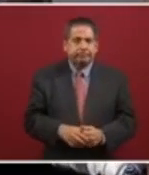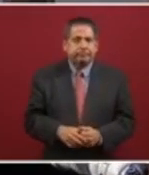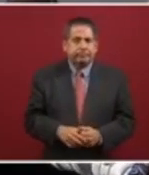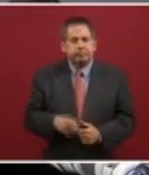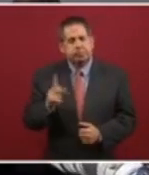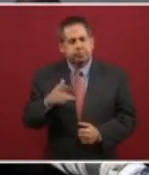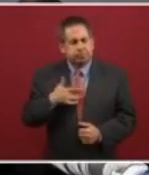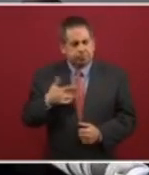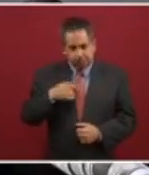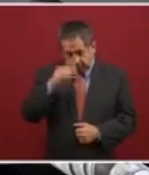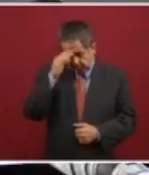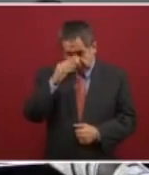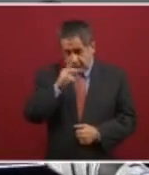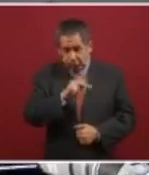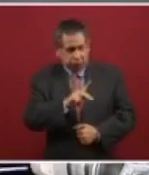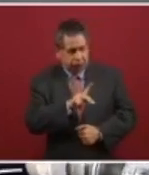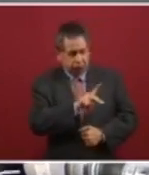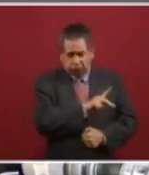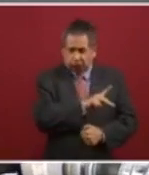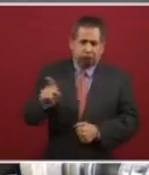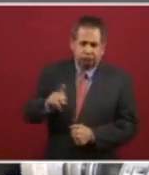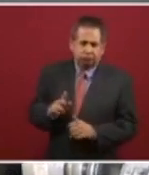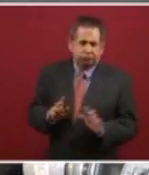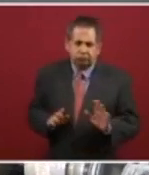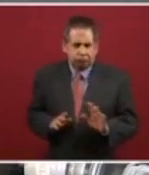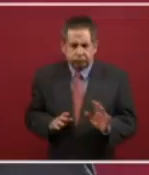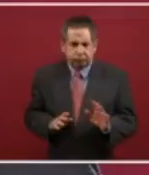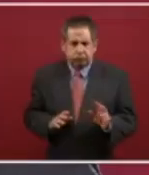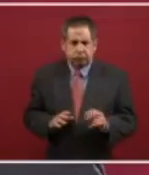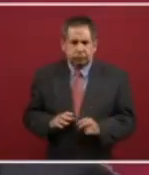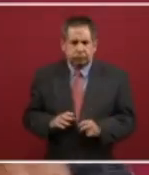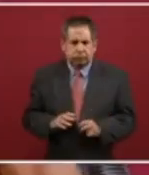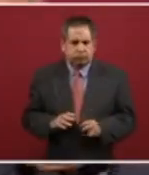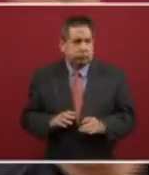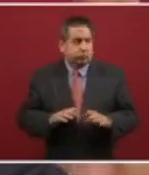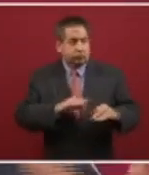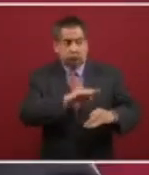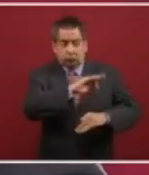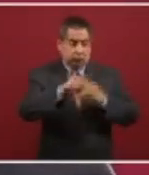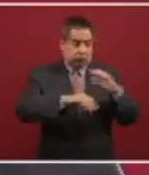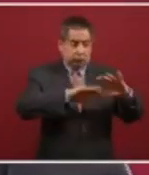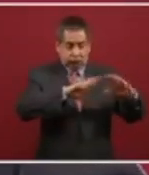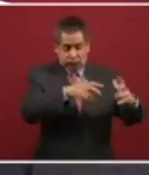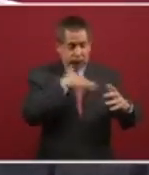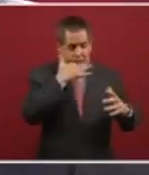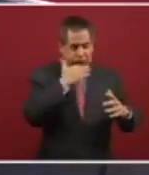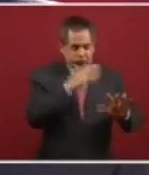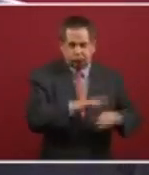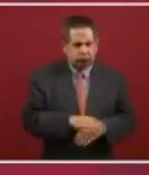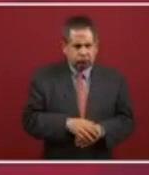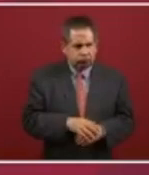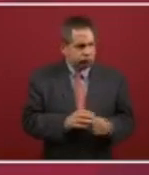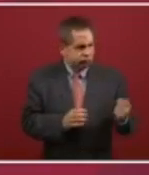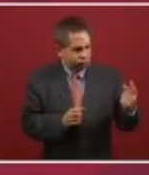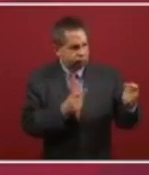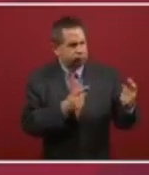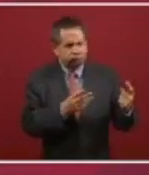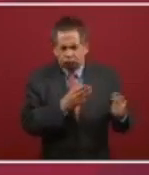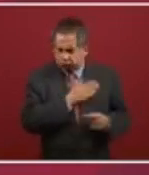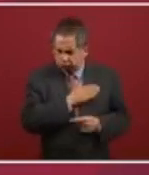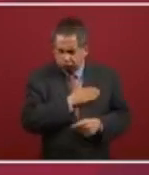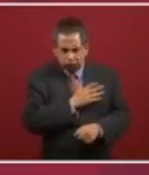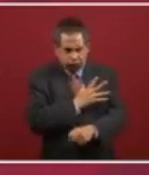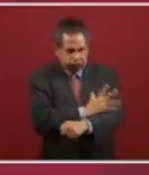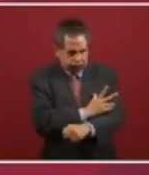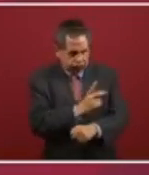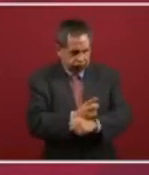Pero yo diría que no todas, o no todo el cuerpo de la institución, que hay gente honesta